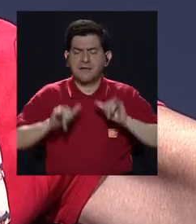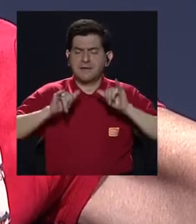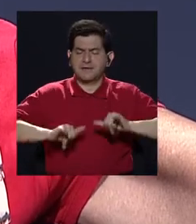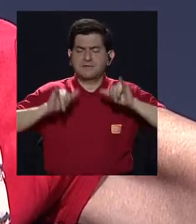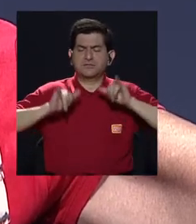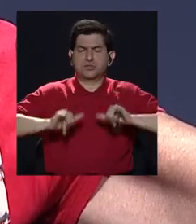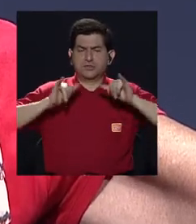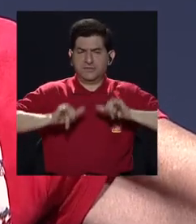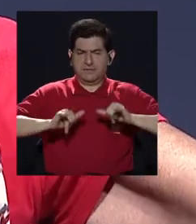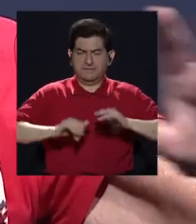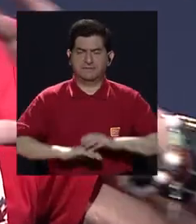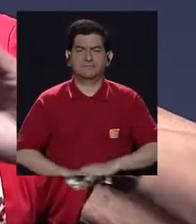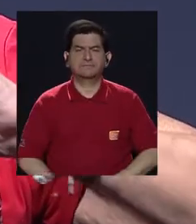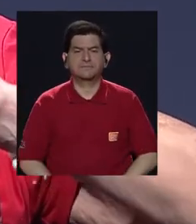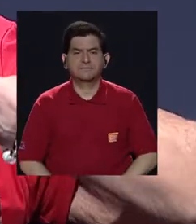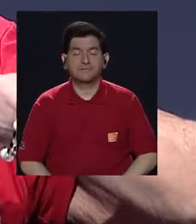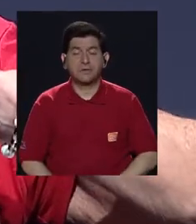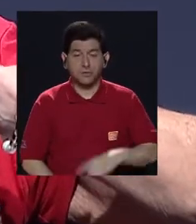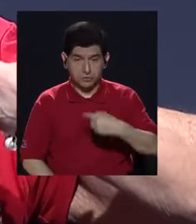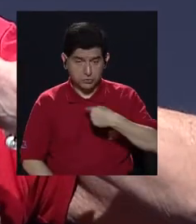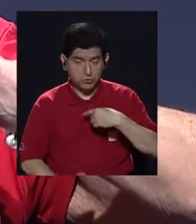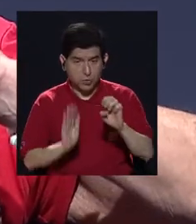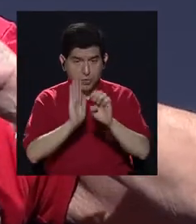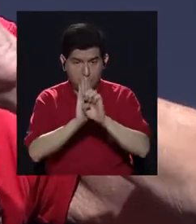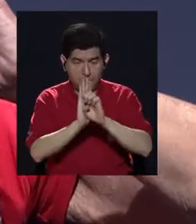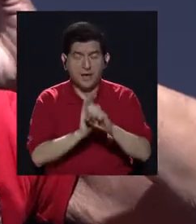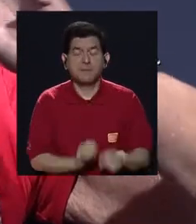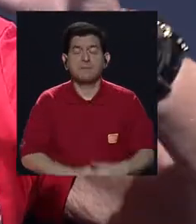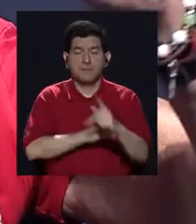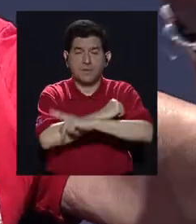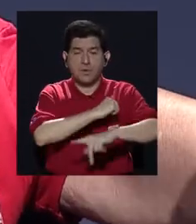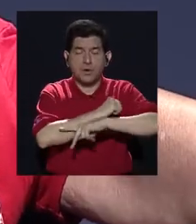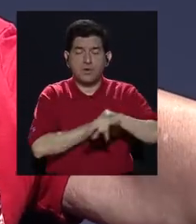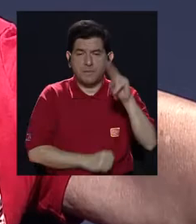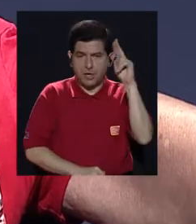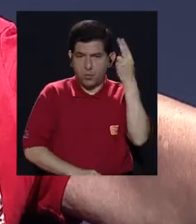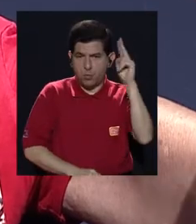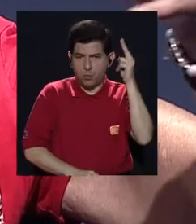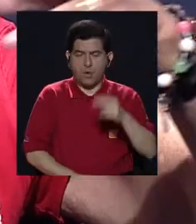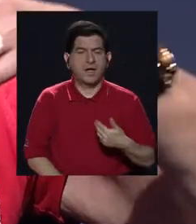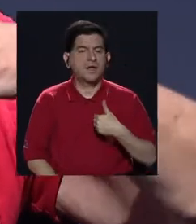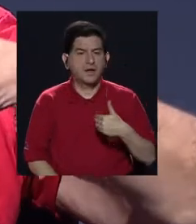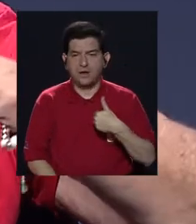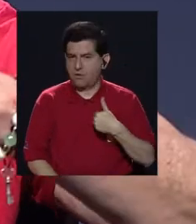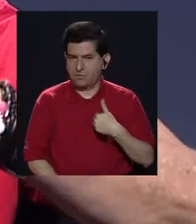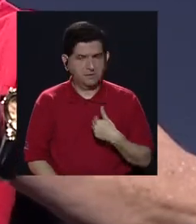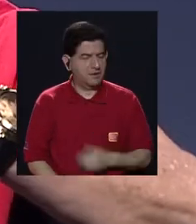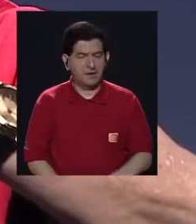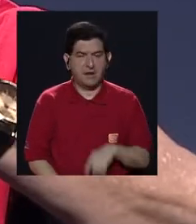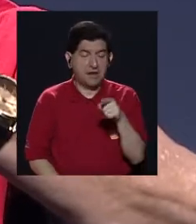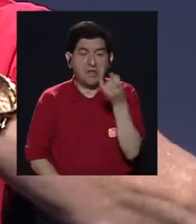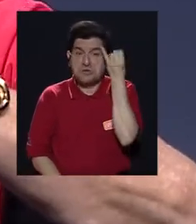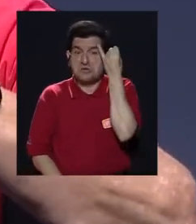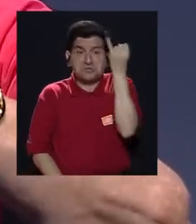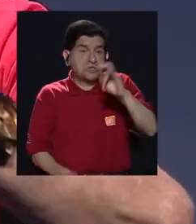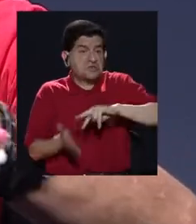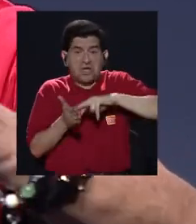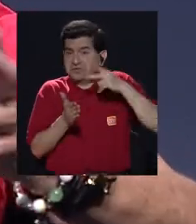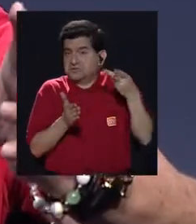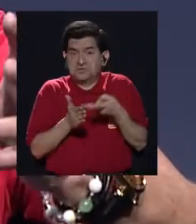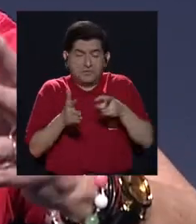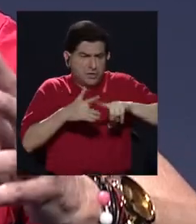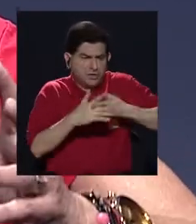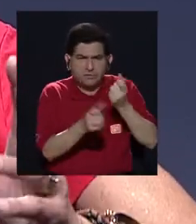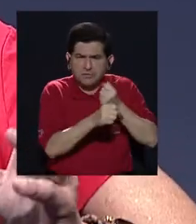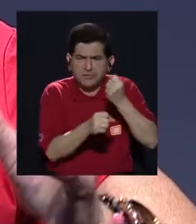sostenibilidad me tocó por ejemplo un país como uruguay que no tenían la menor idea de